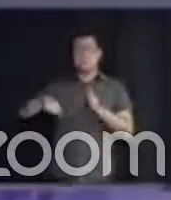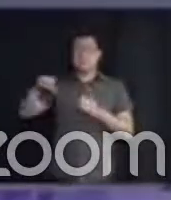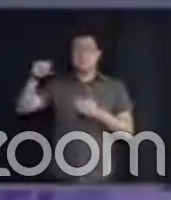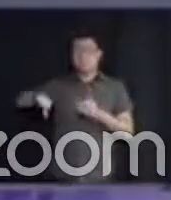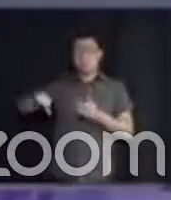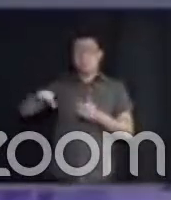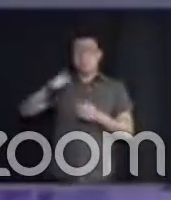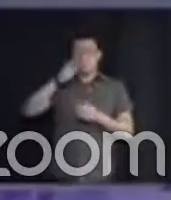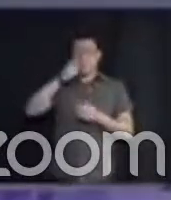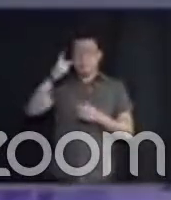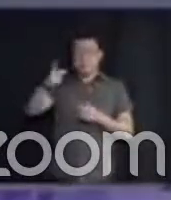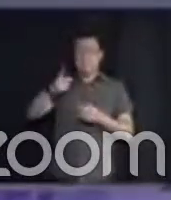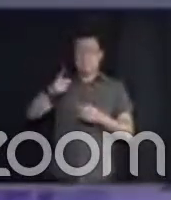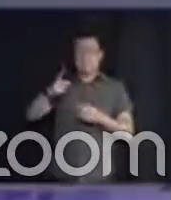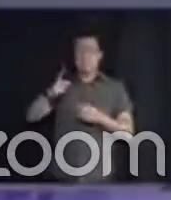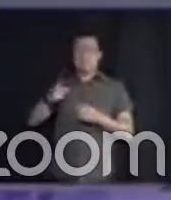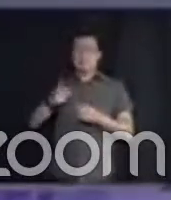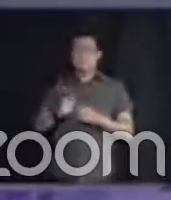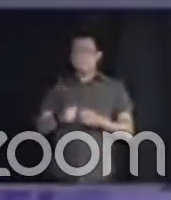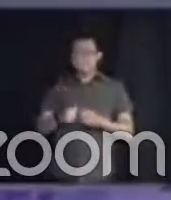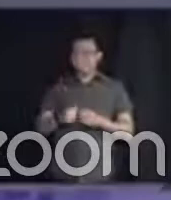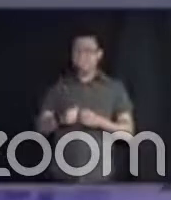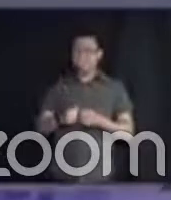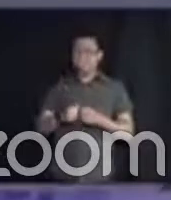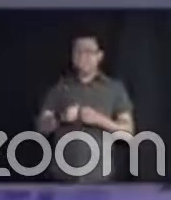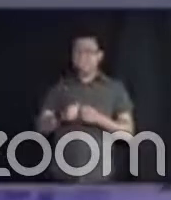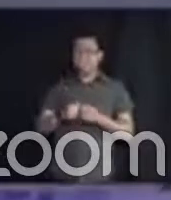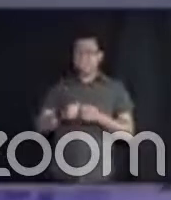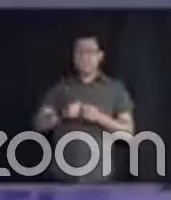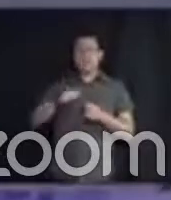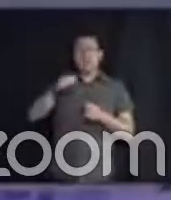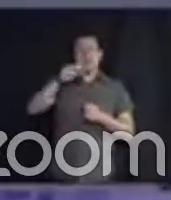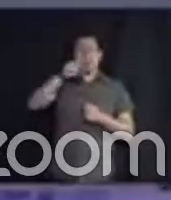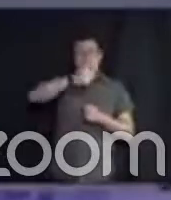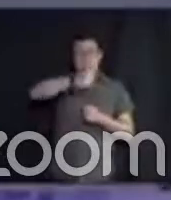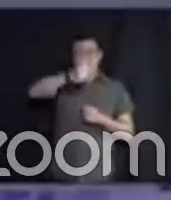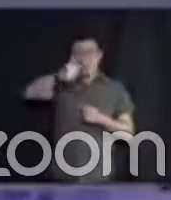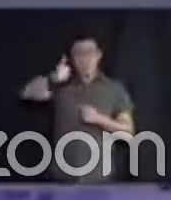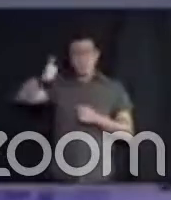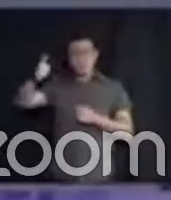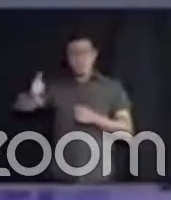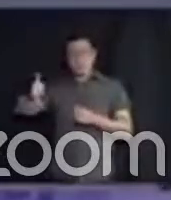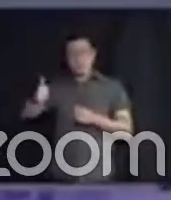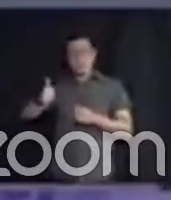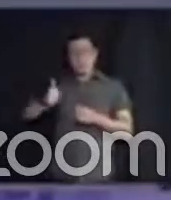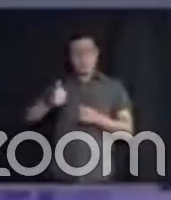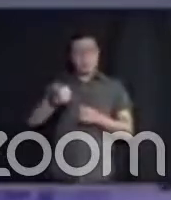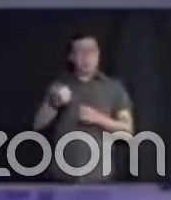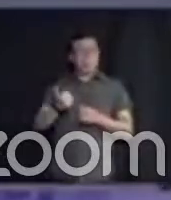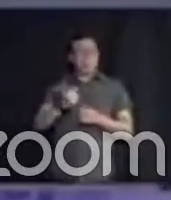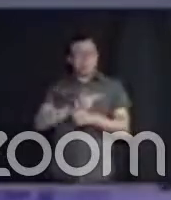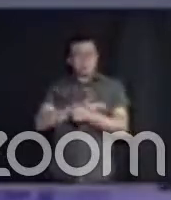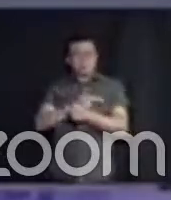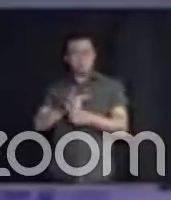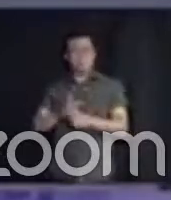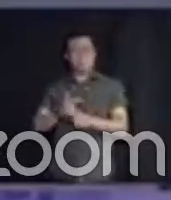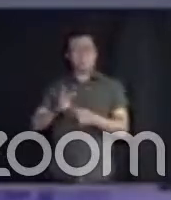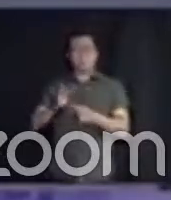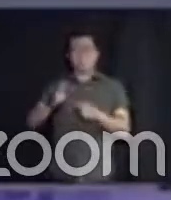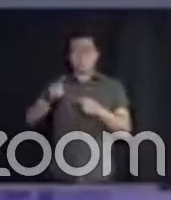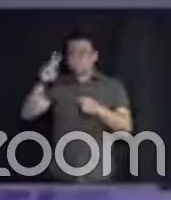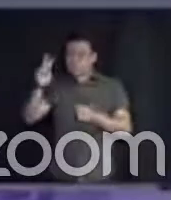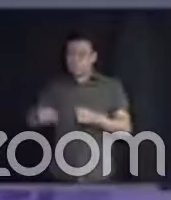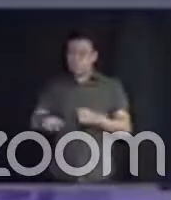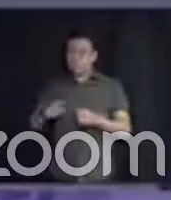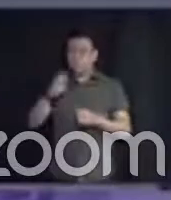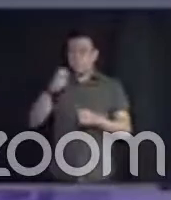mencionaron hoy que la honestidad, la autenticidad es lo que atrae a la gente, la verdad, ¿no?